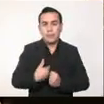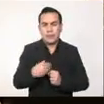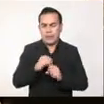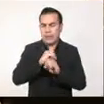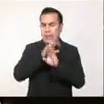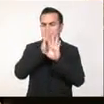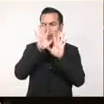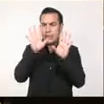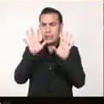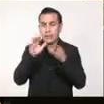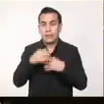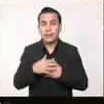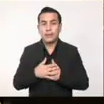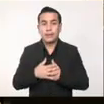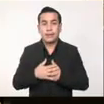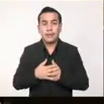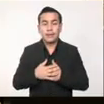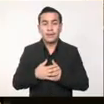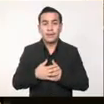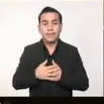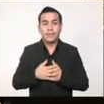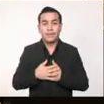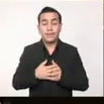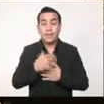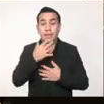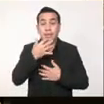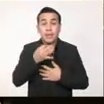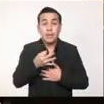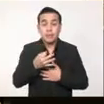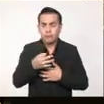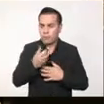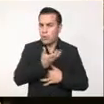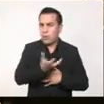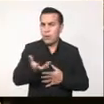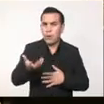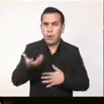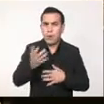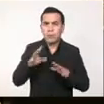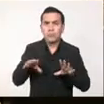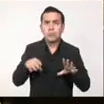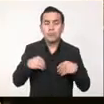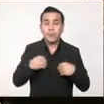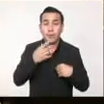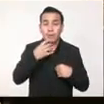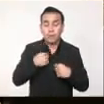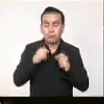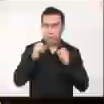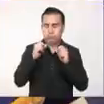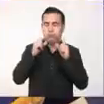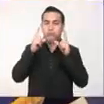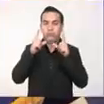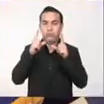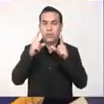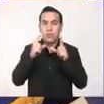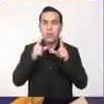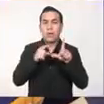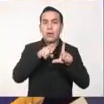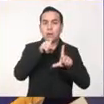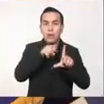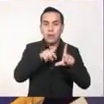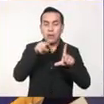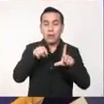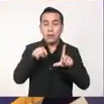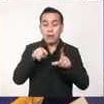forma. Y nadie puede negar, incluso el resultado a mí me sorprendió porque En las